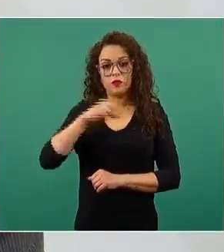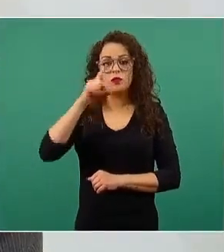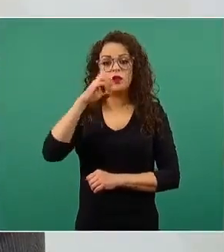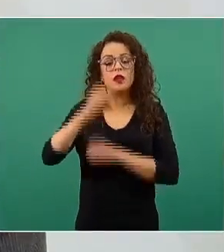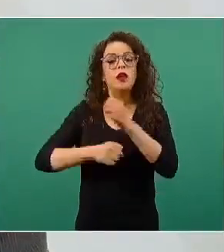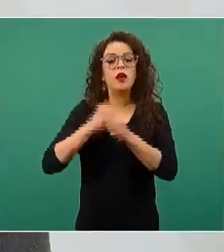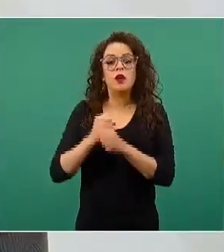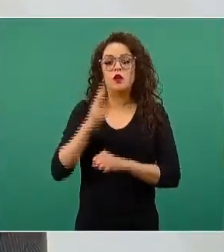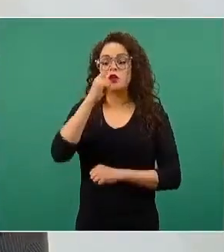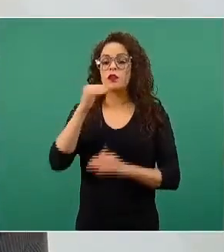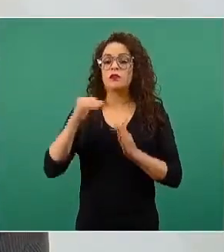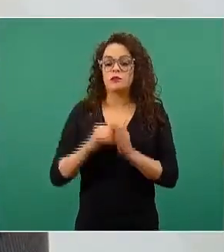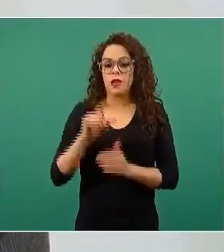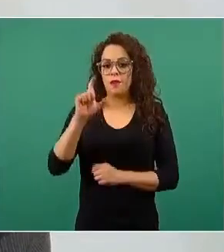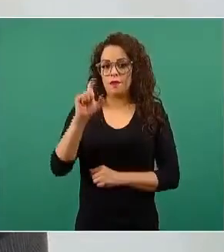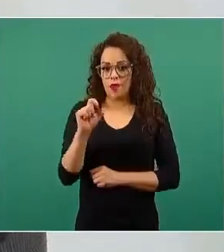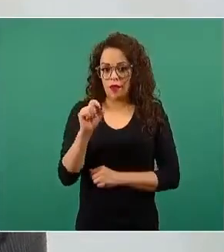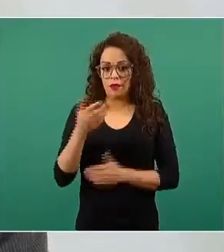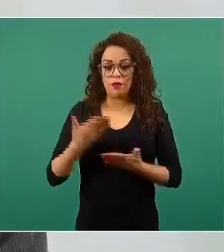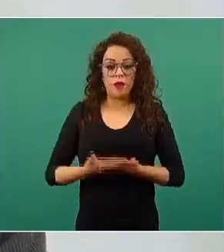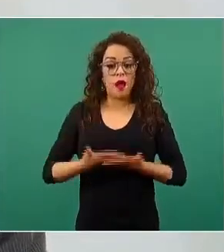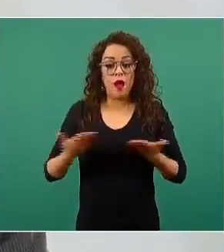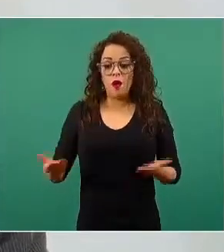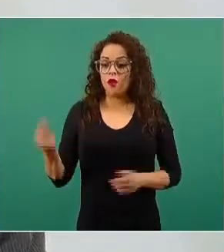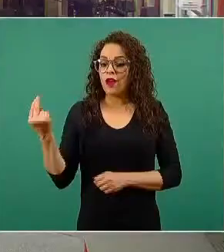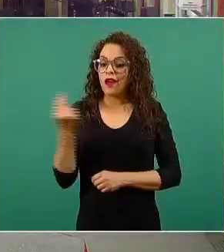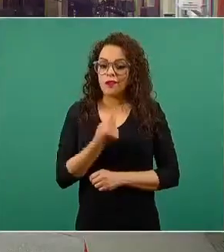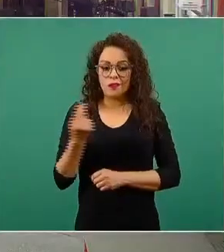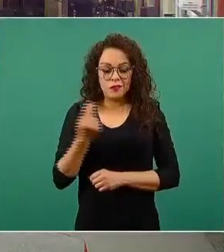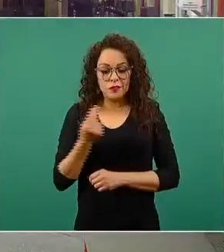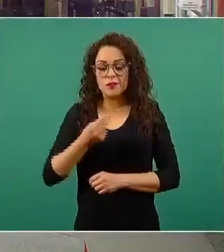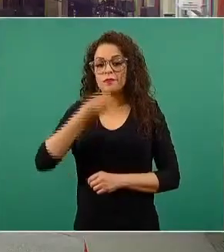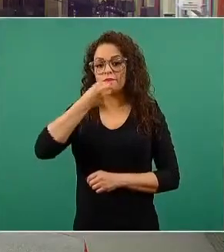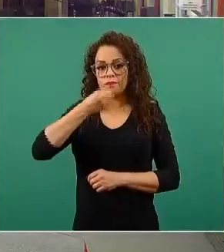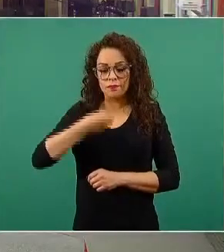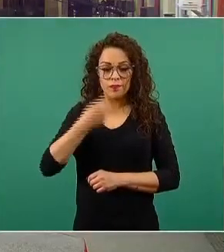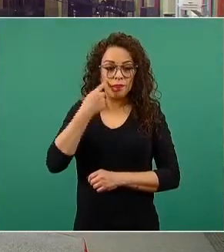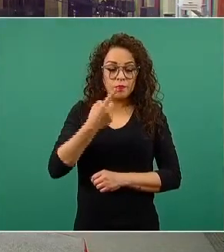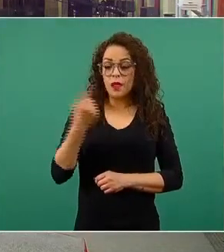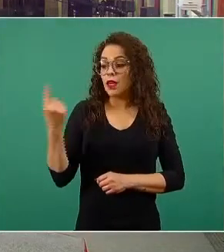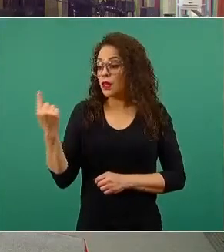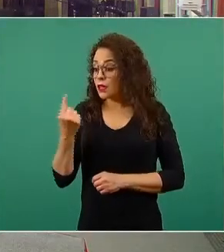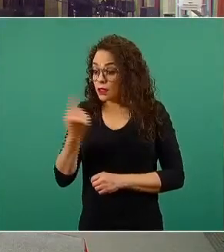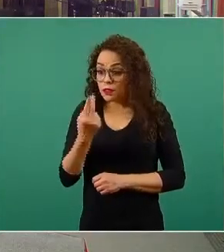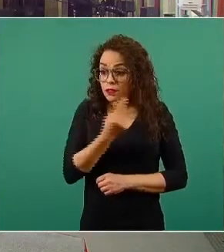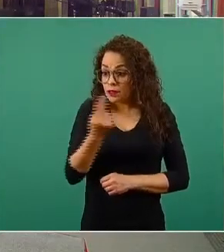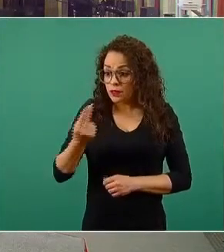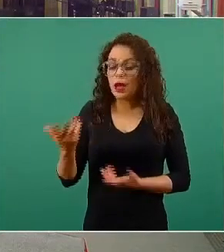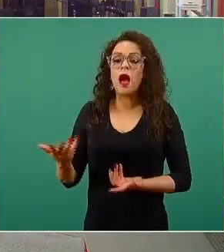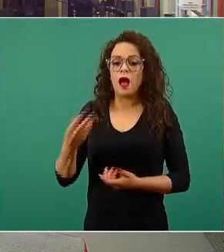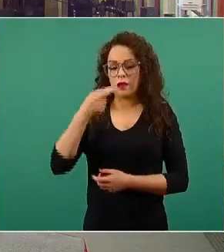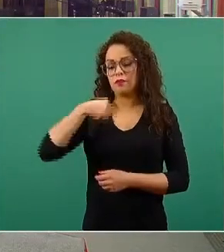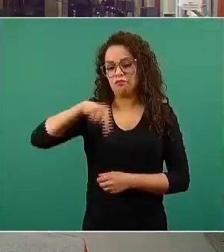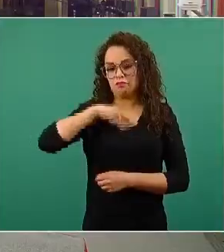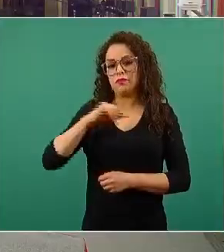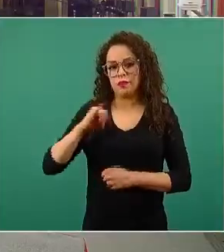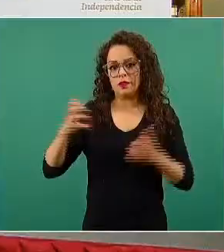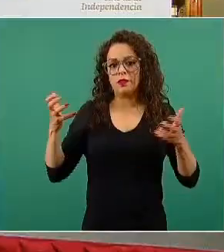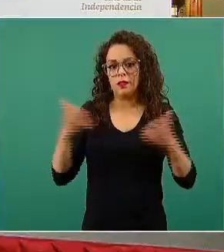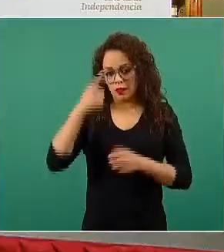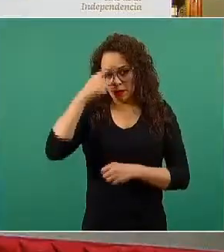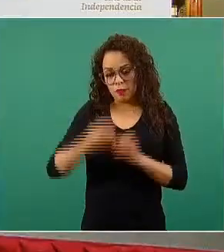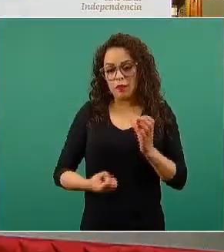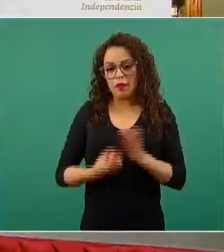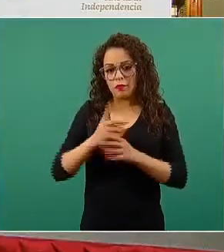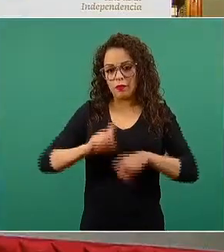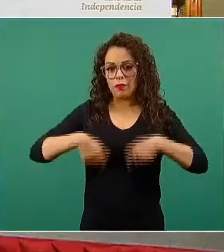2020, y tenemos que adaptarnos, tenemos que ser muy flexibles, resilientes y poder hacer las acciones que nos permitan atender esta nueva